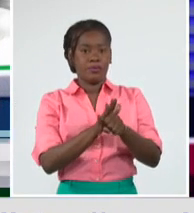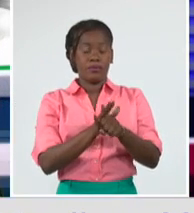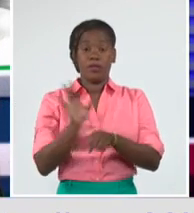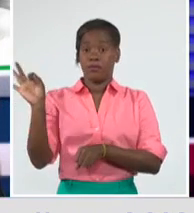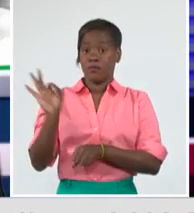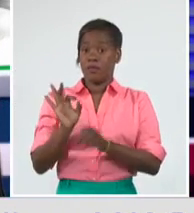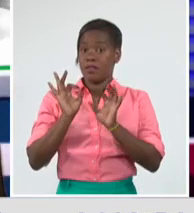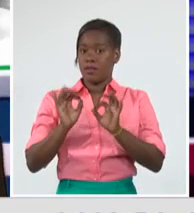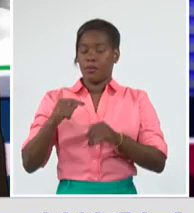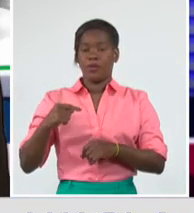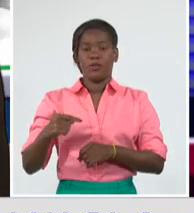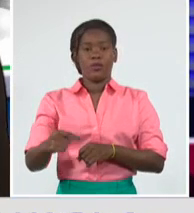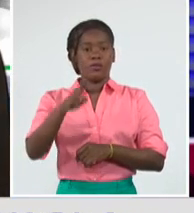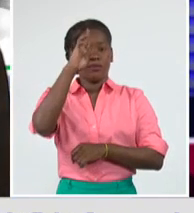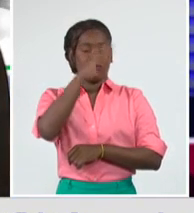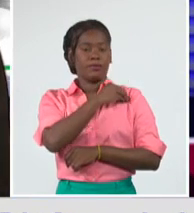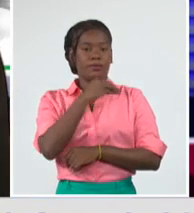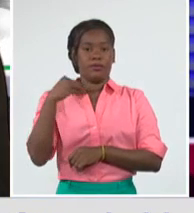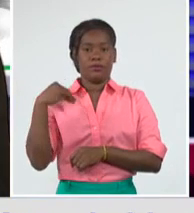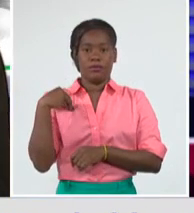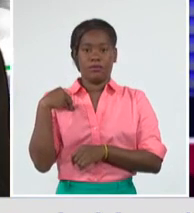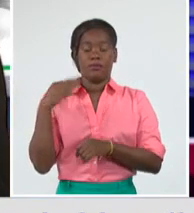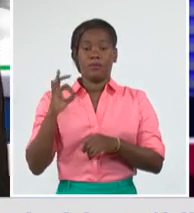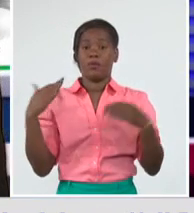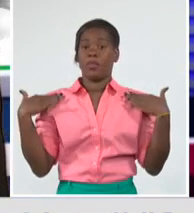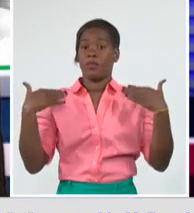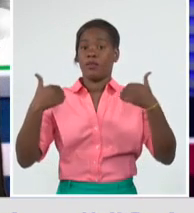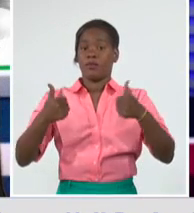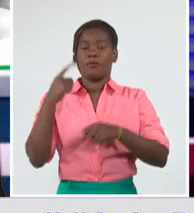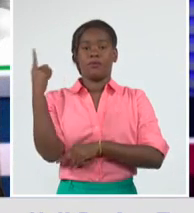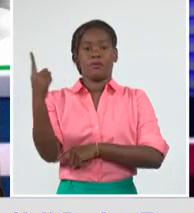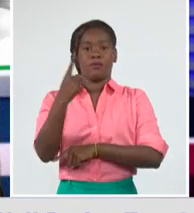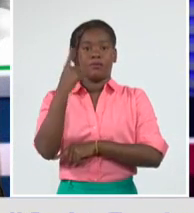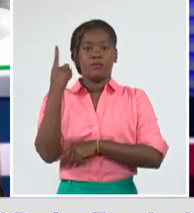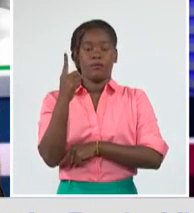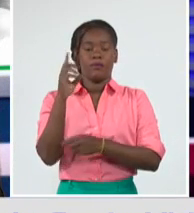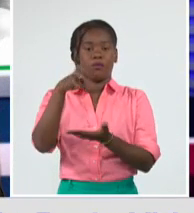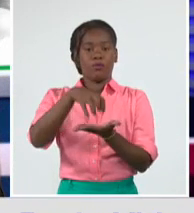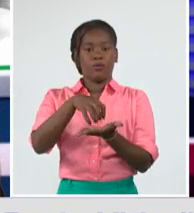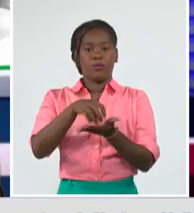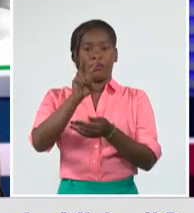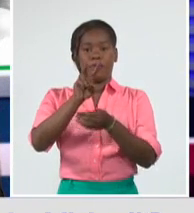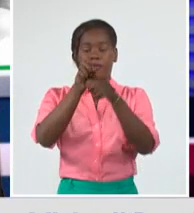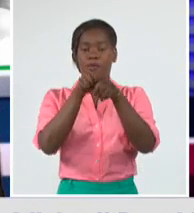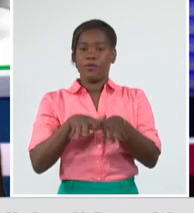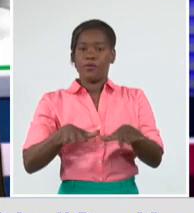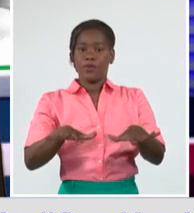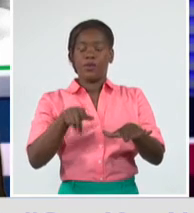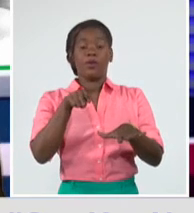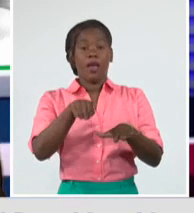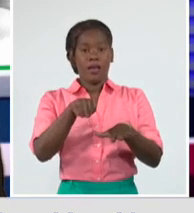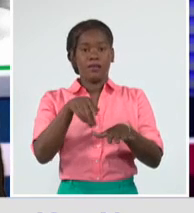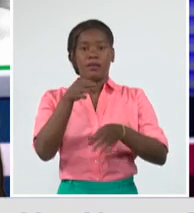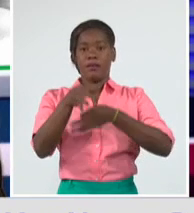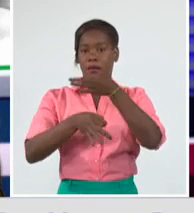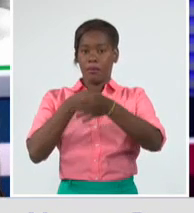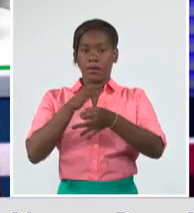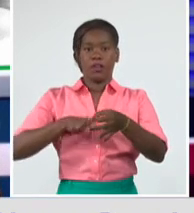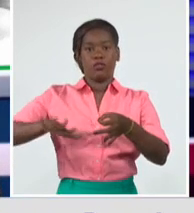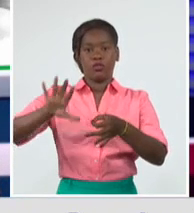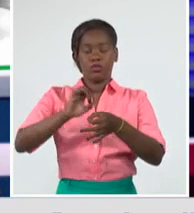García, director nacional de epidemiología en este primer momento, y en un segundo momento estaremos conversando sobre